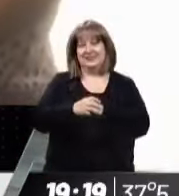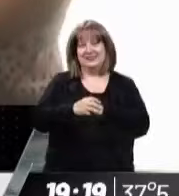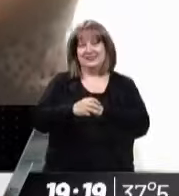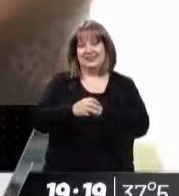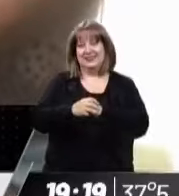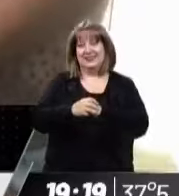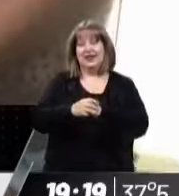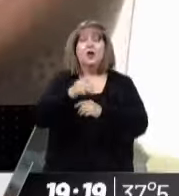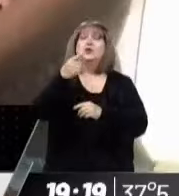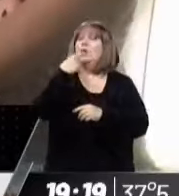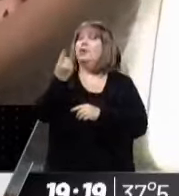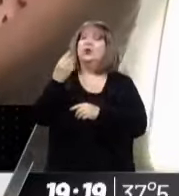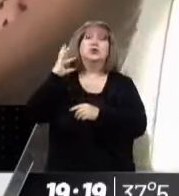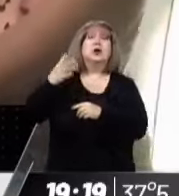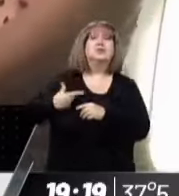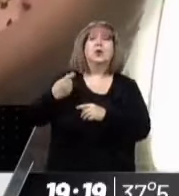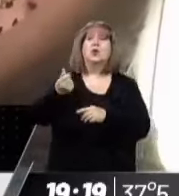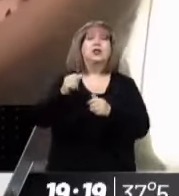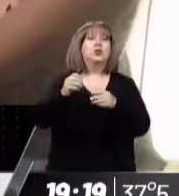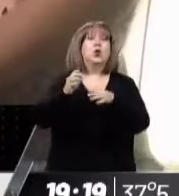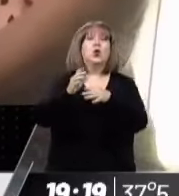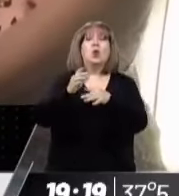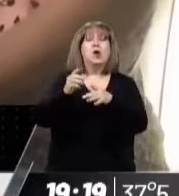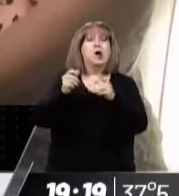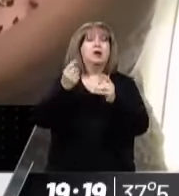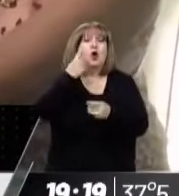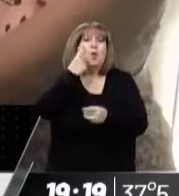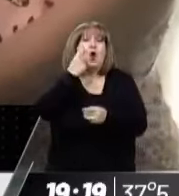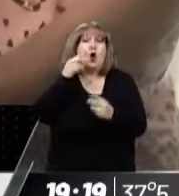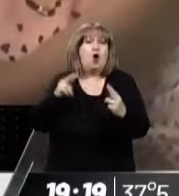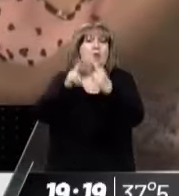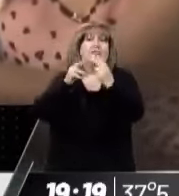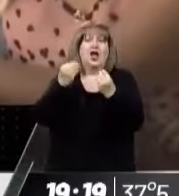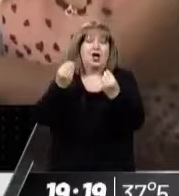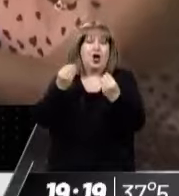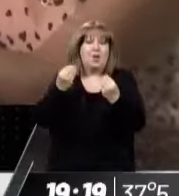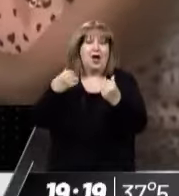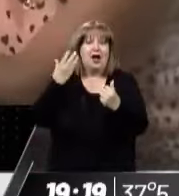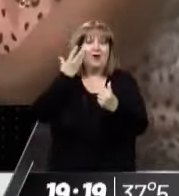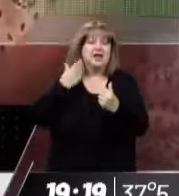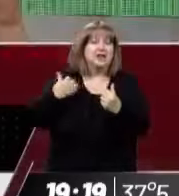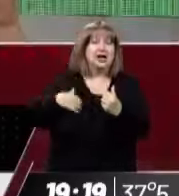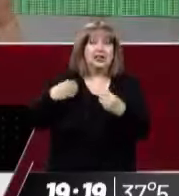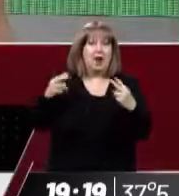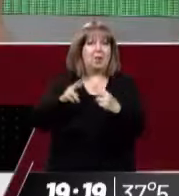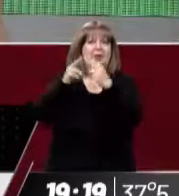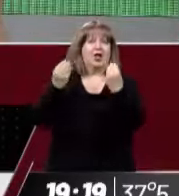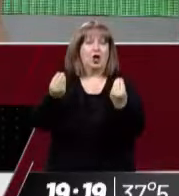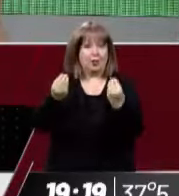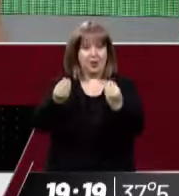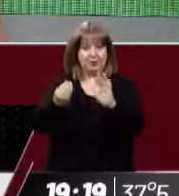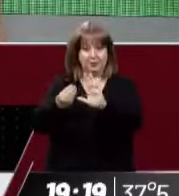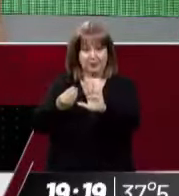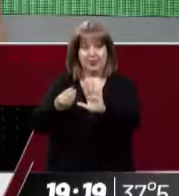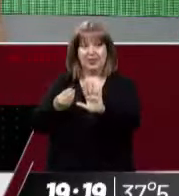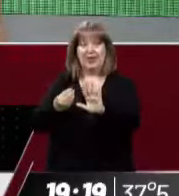eso es el ¿cuánto principio hace que están juntos, Juli? Ya me interesa la historia de amor. ¿Cómo se conocieron? ¿Cómo se unieron las dos naciones? No, estoy sintiendo. estoy